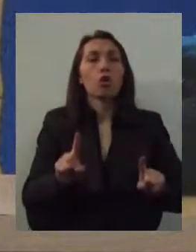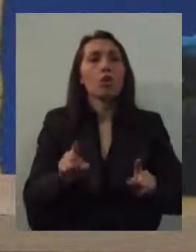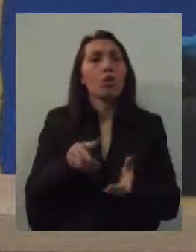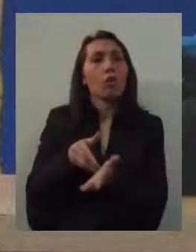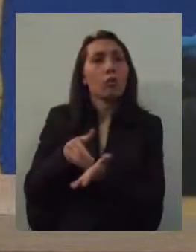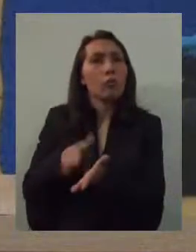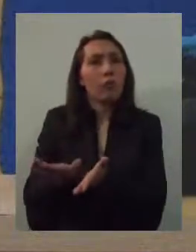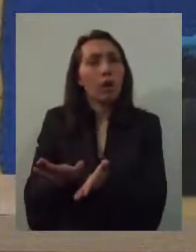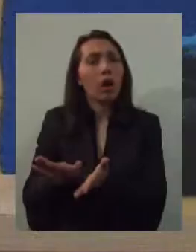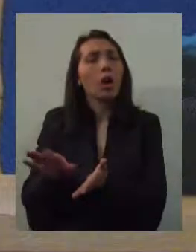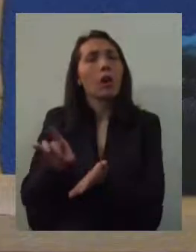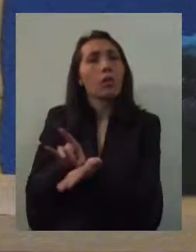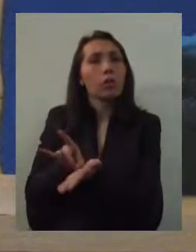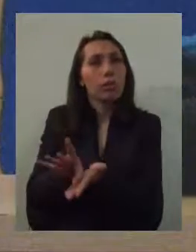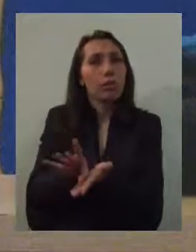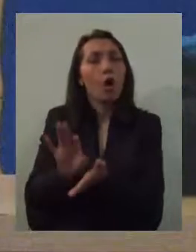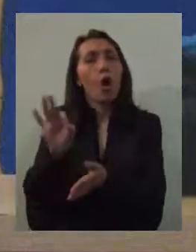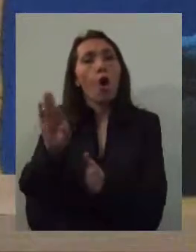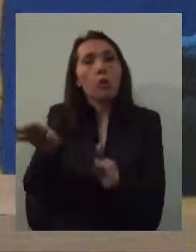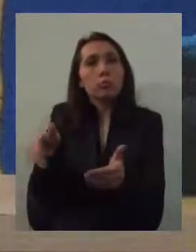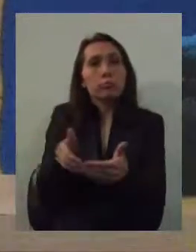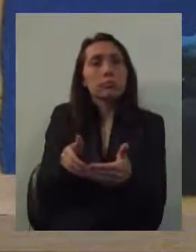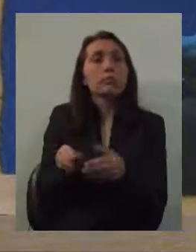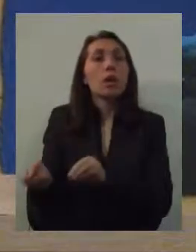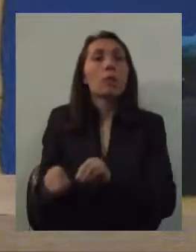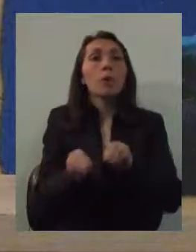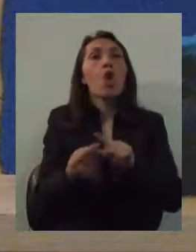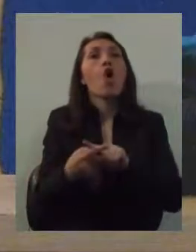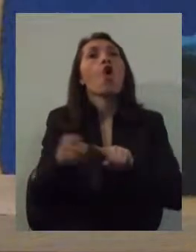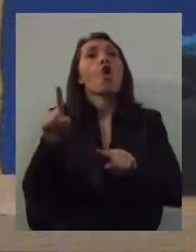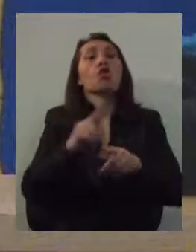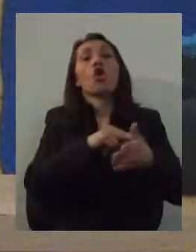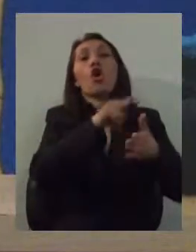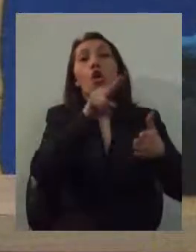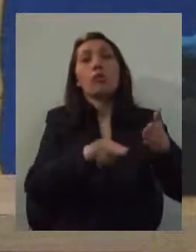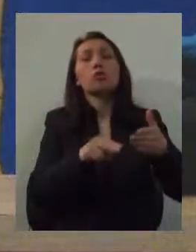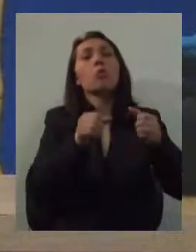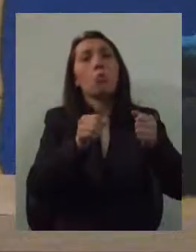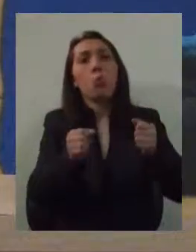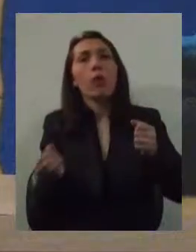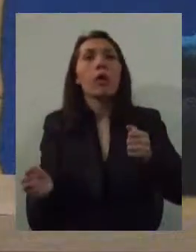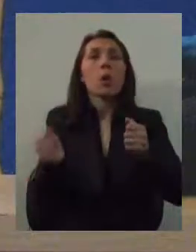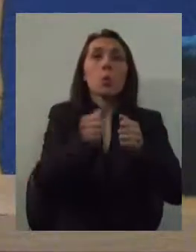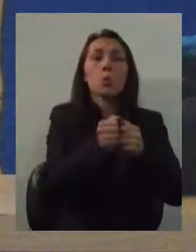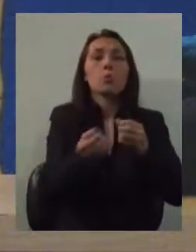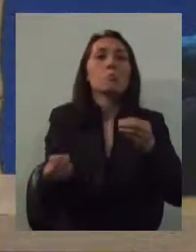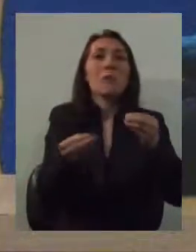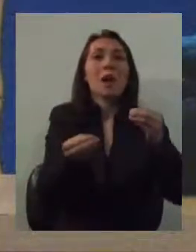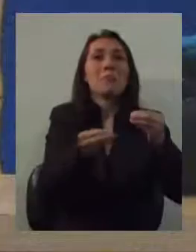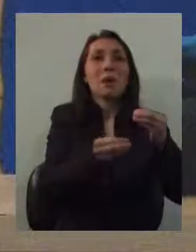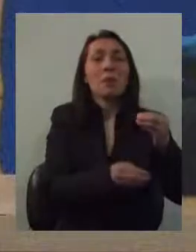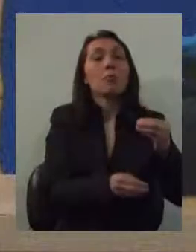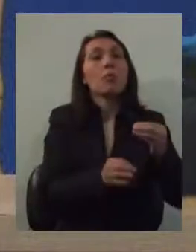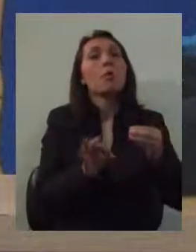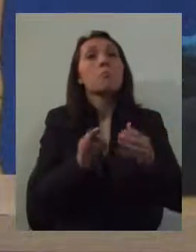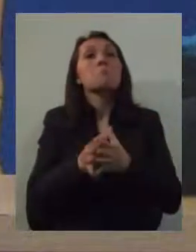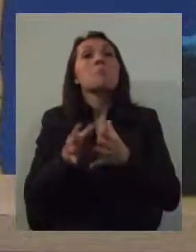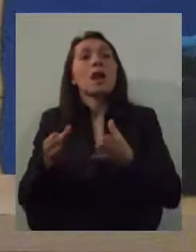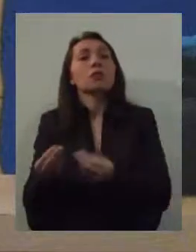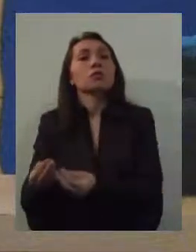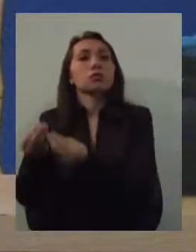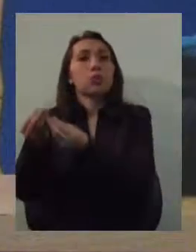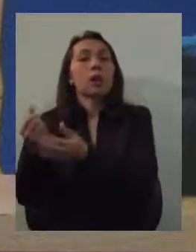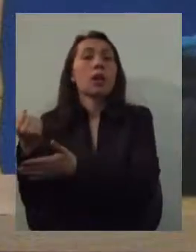ni limita o limita la aplicación de otras convenciones que existieran entre las mismas partes y que fueran más favorables